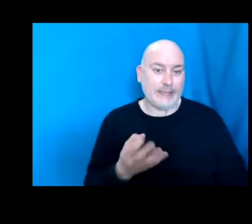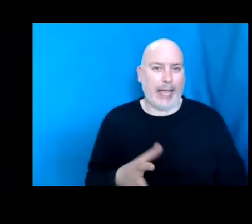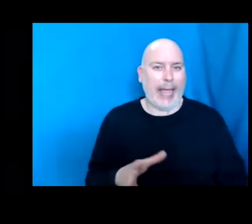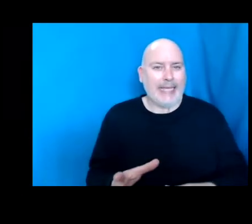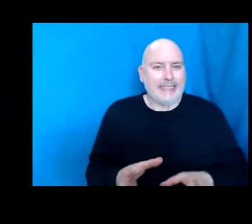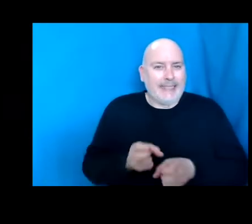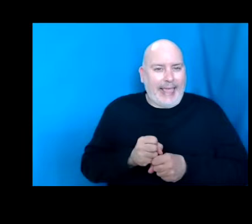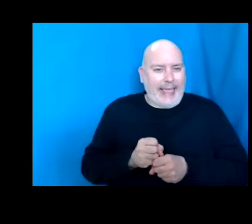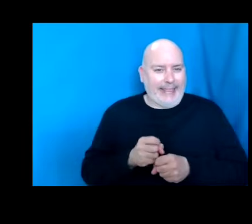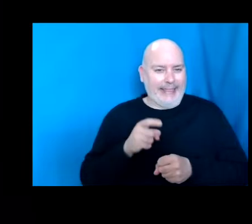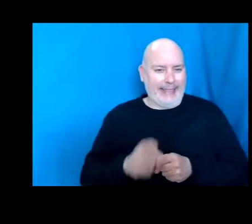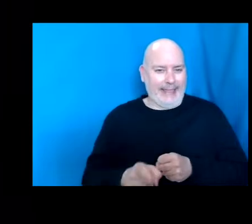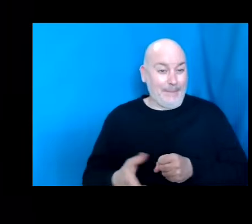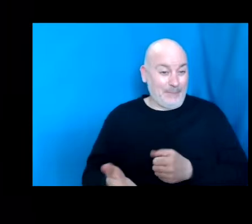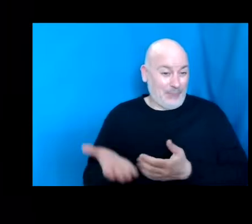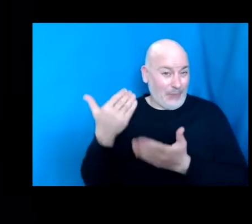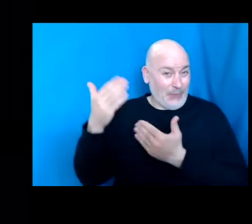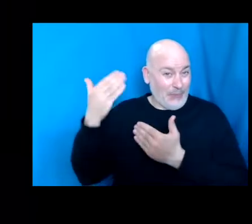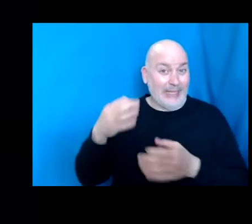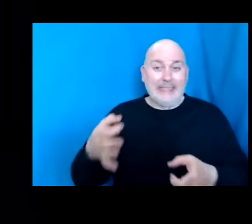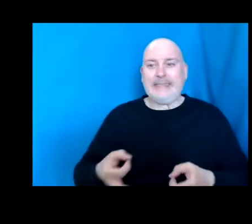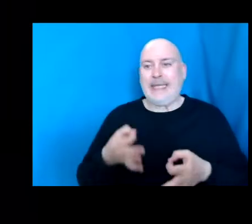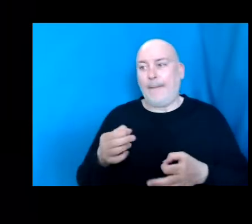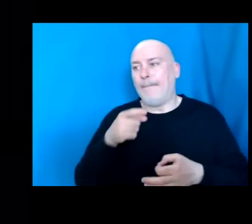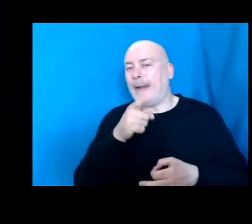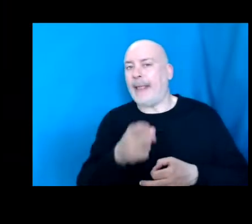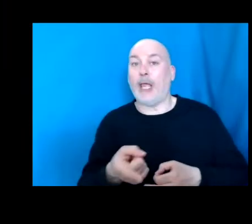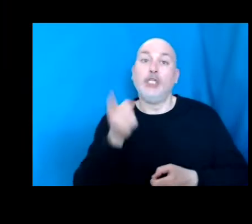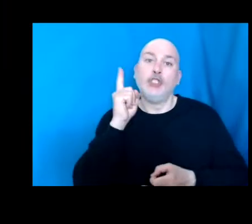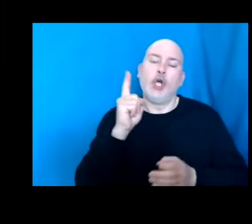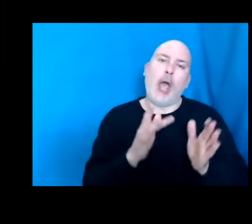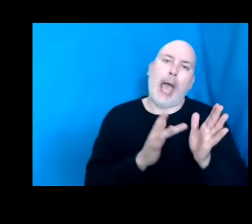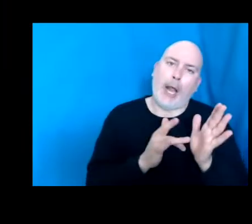estricta que conocíamos antes a base de solo